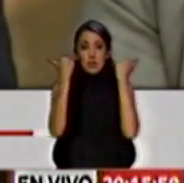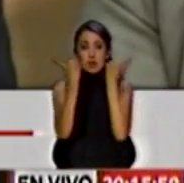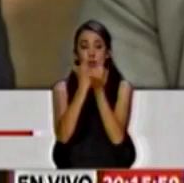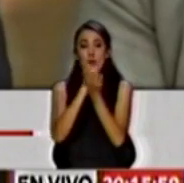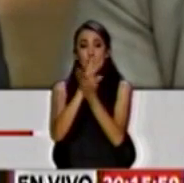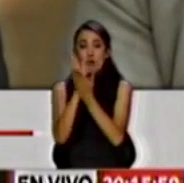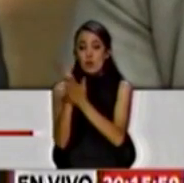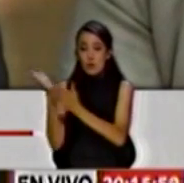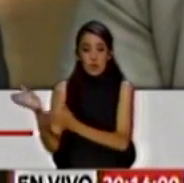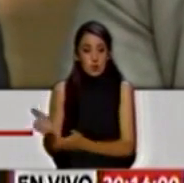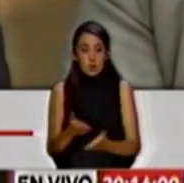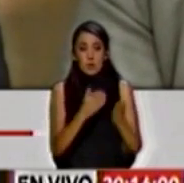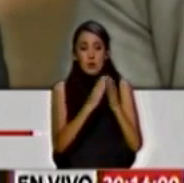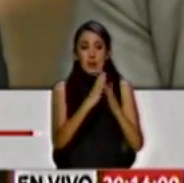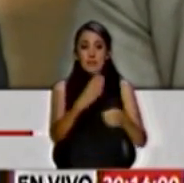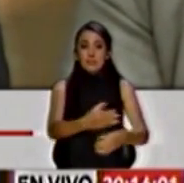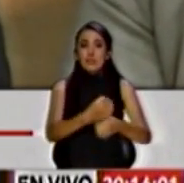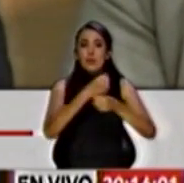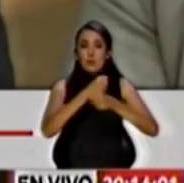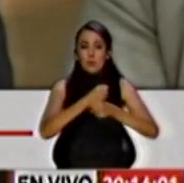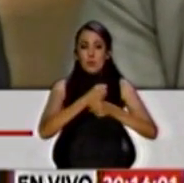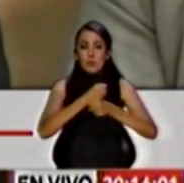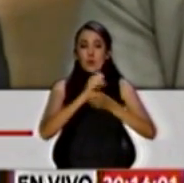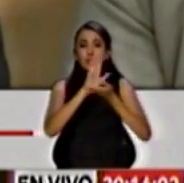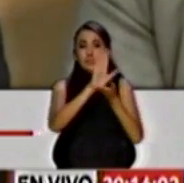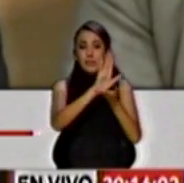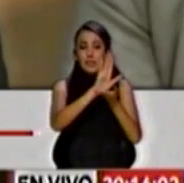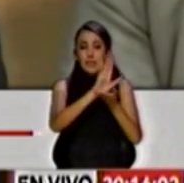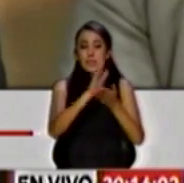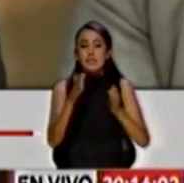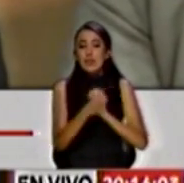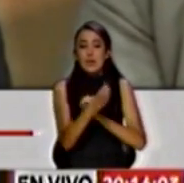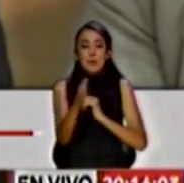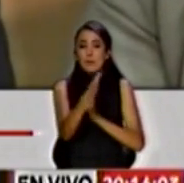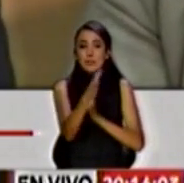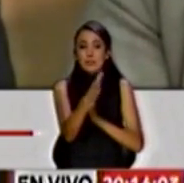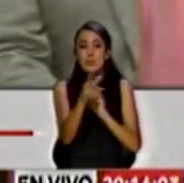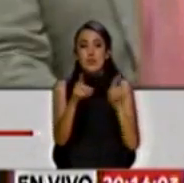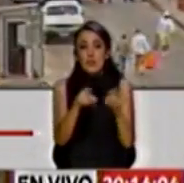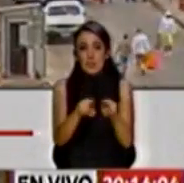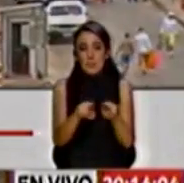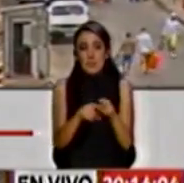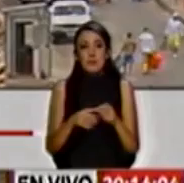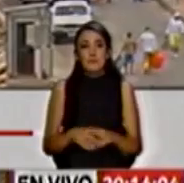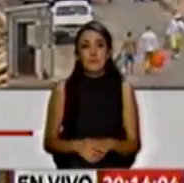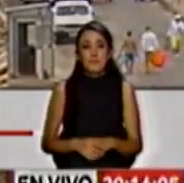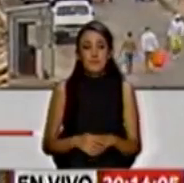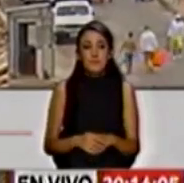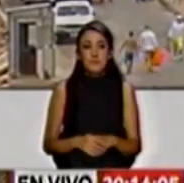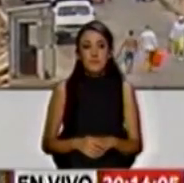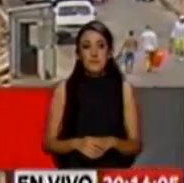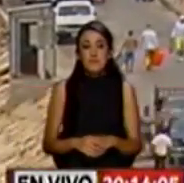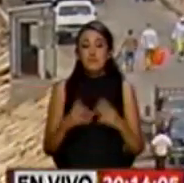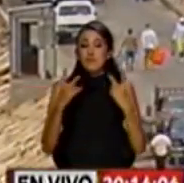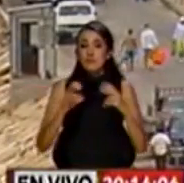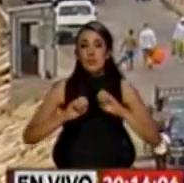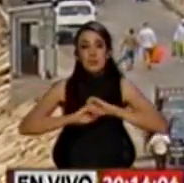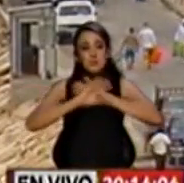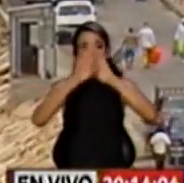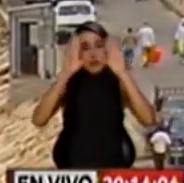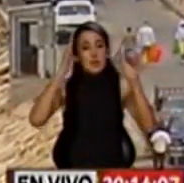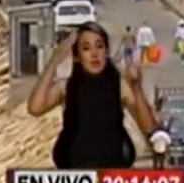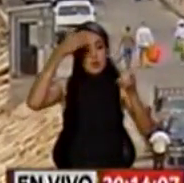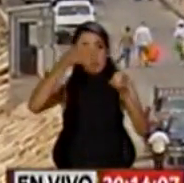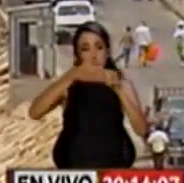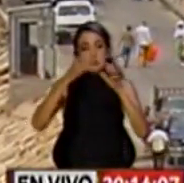creación del seguro del pescador en el contexto del seguro social campesino finalmente aclaró que con el objetivo